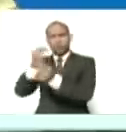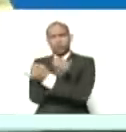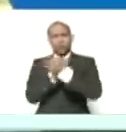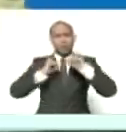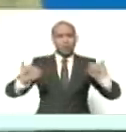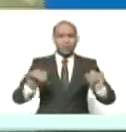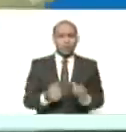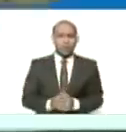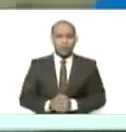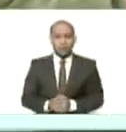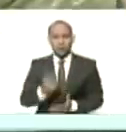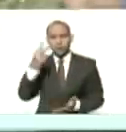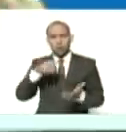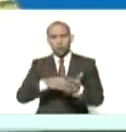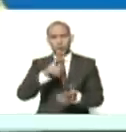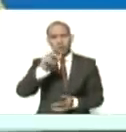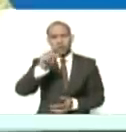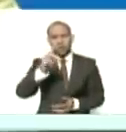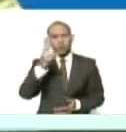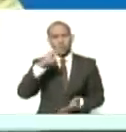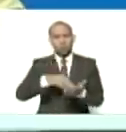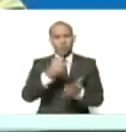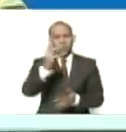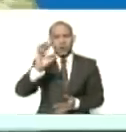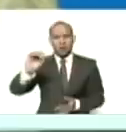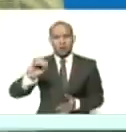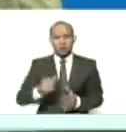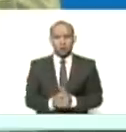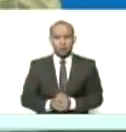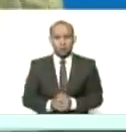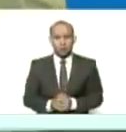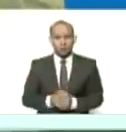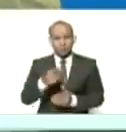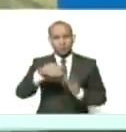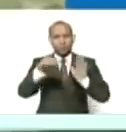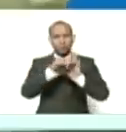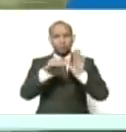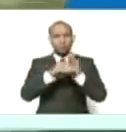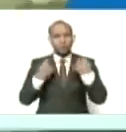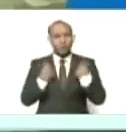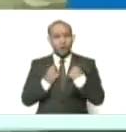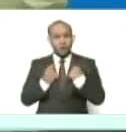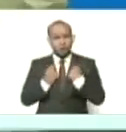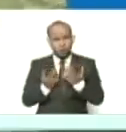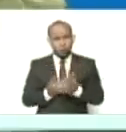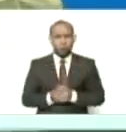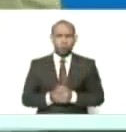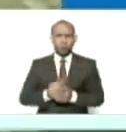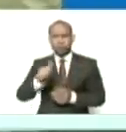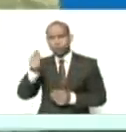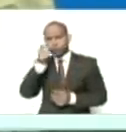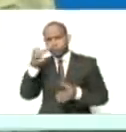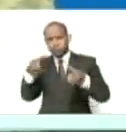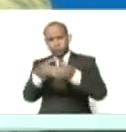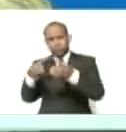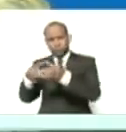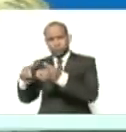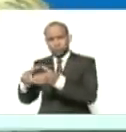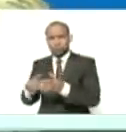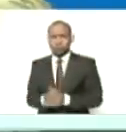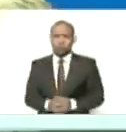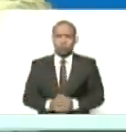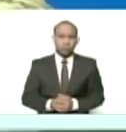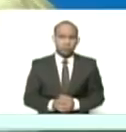independiente. 2021, 2030, es la agenda. Aristóbulo, Ernesto, Arriaza,